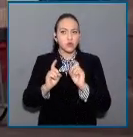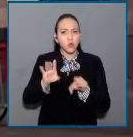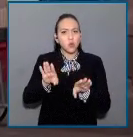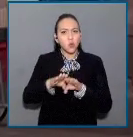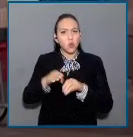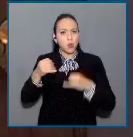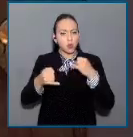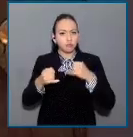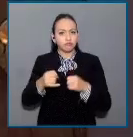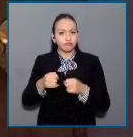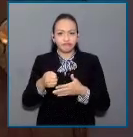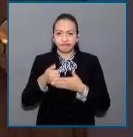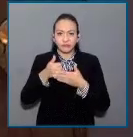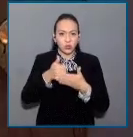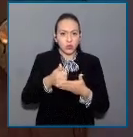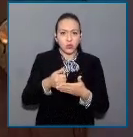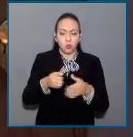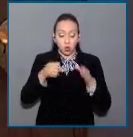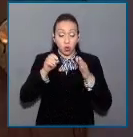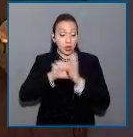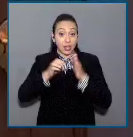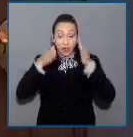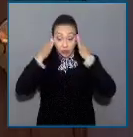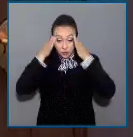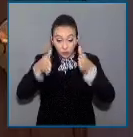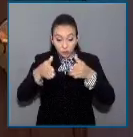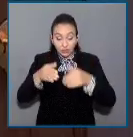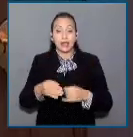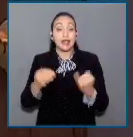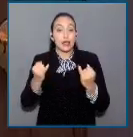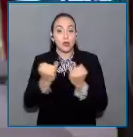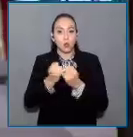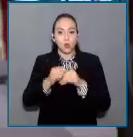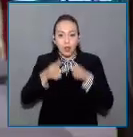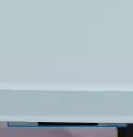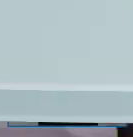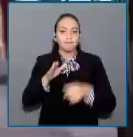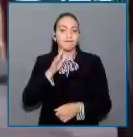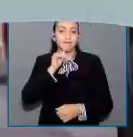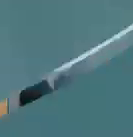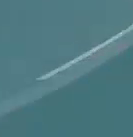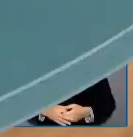en detrimento de la tutela judicial efectiva.